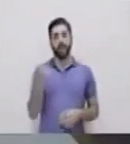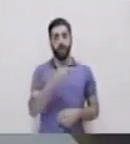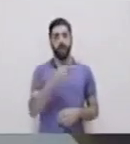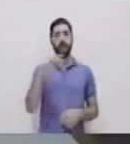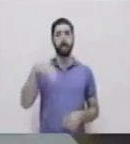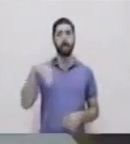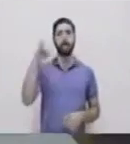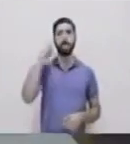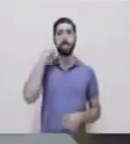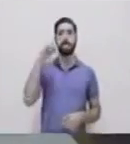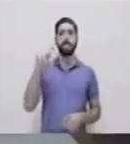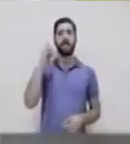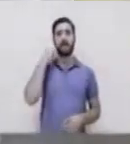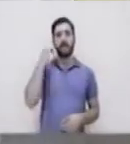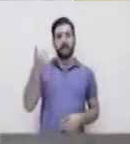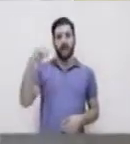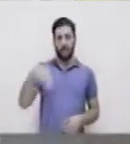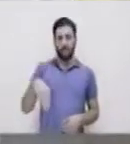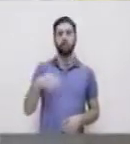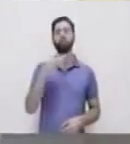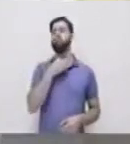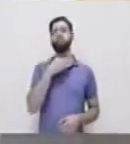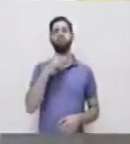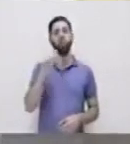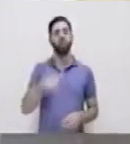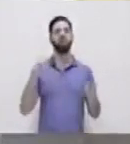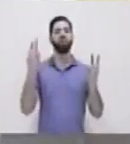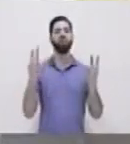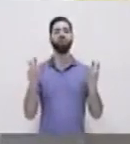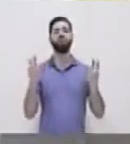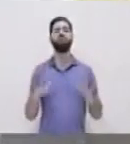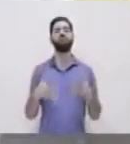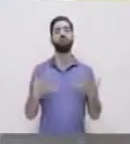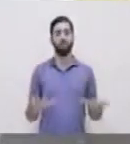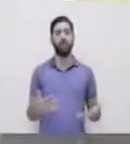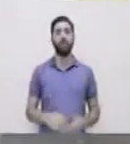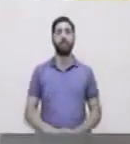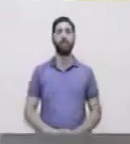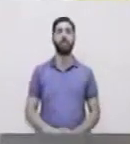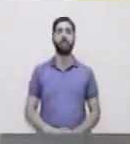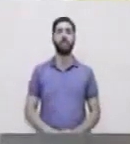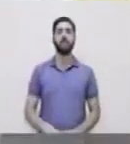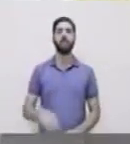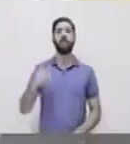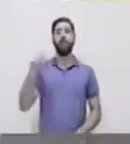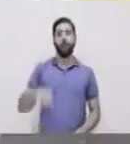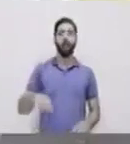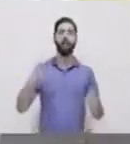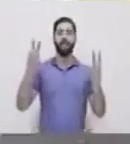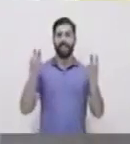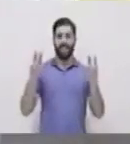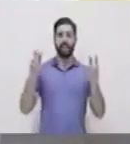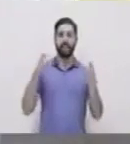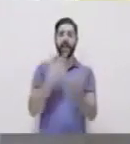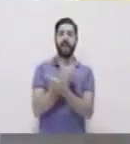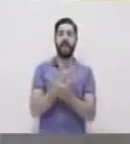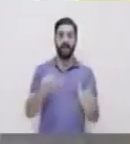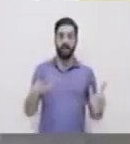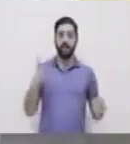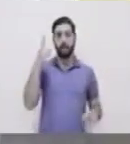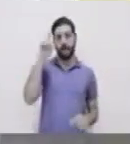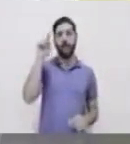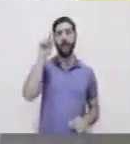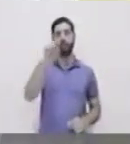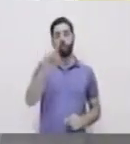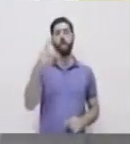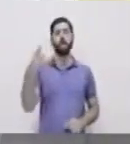licenciada Miriam Hernández. Licenciada, un placer tenerla por acá. ¿Qué tema nos trae hoy? Pues ya lo dijiste tú, ¿verdad? El tema de hoy es la libertad